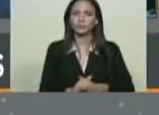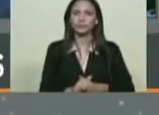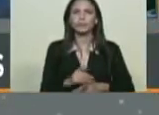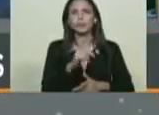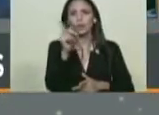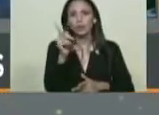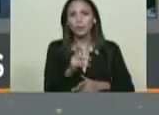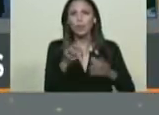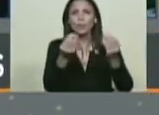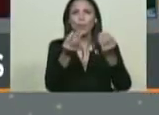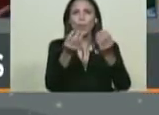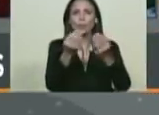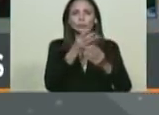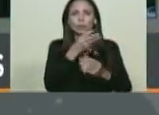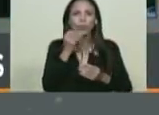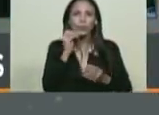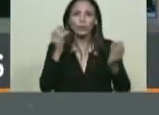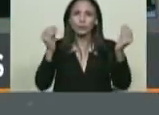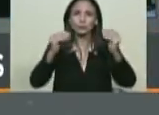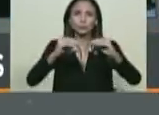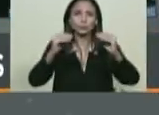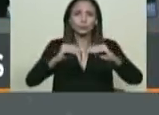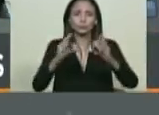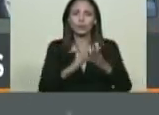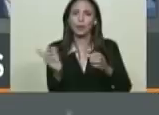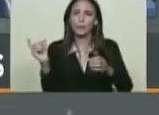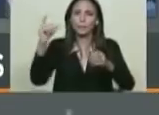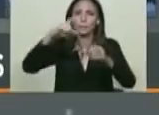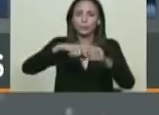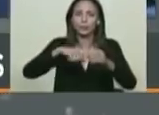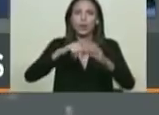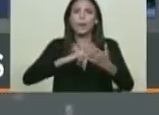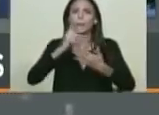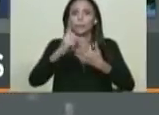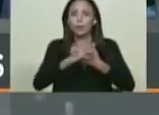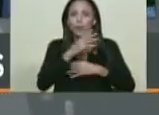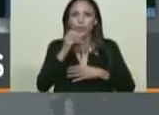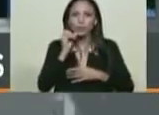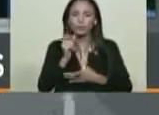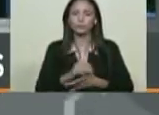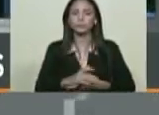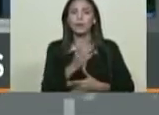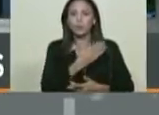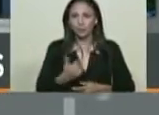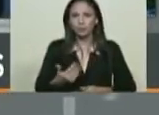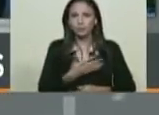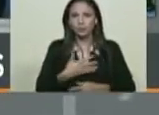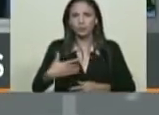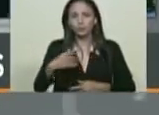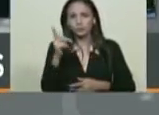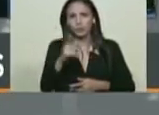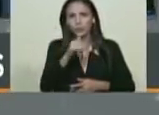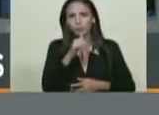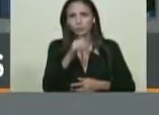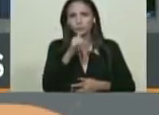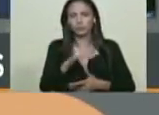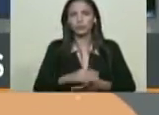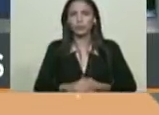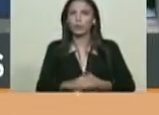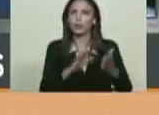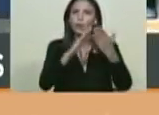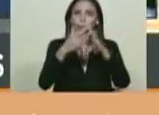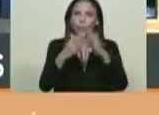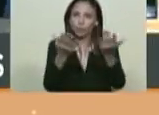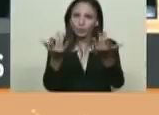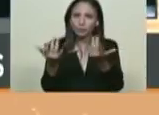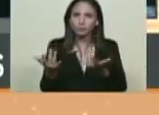son miles de jóvenes que se han sumado a todo el plan Chamba Juvenil. Presidente, yo quiero transmitirle en nombre de la comunidad que toda la comunidad lo invita